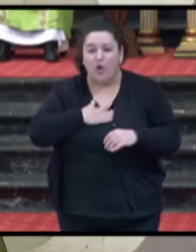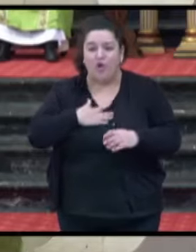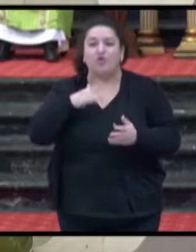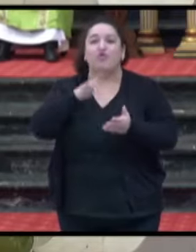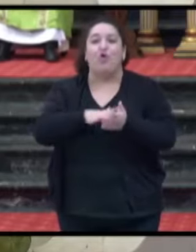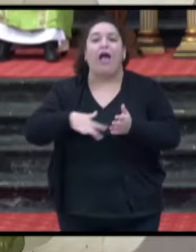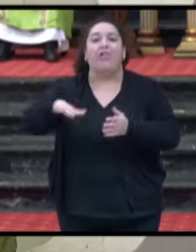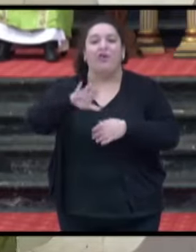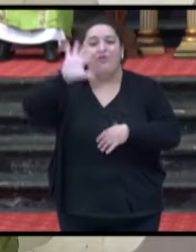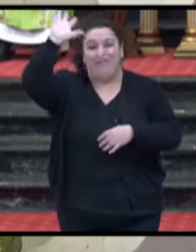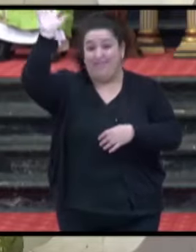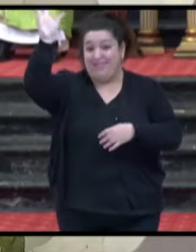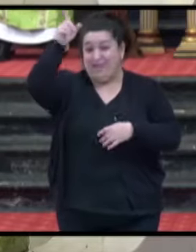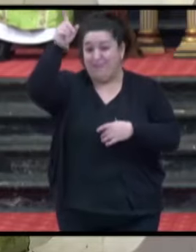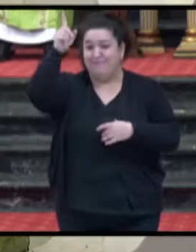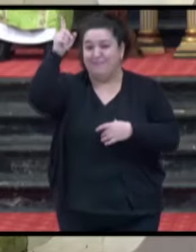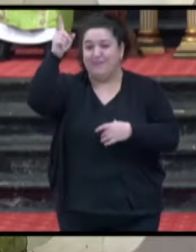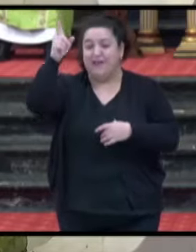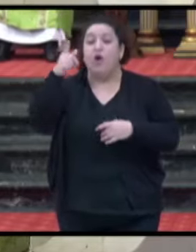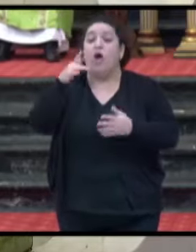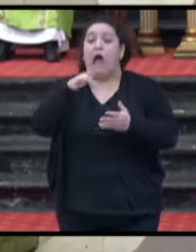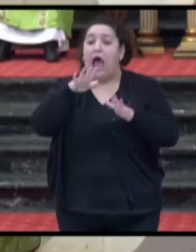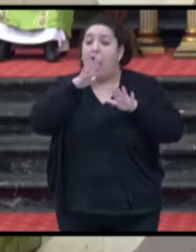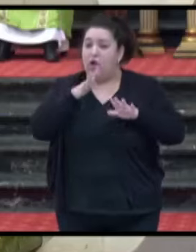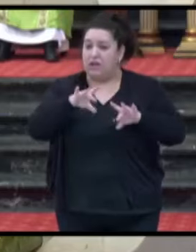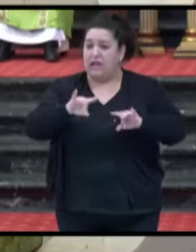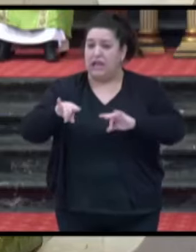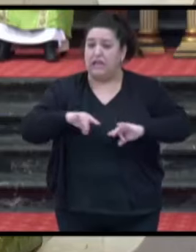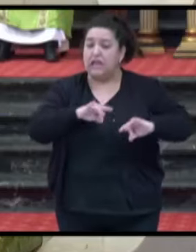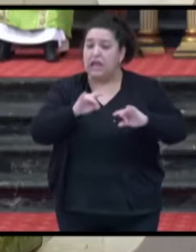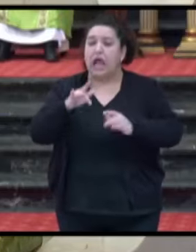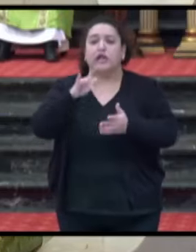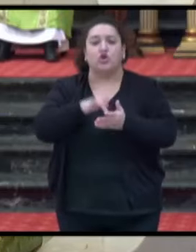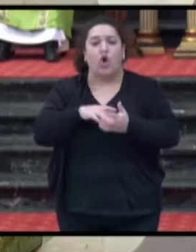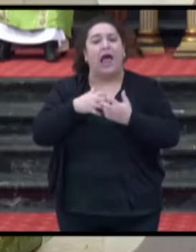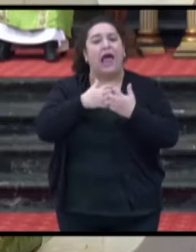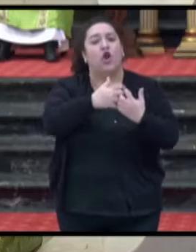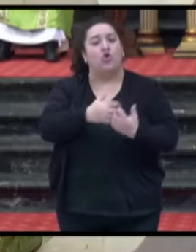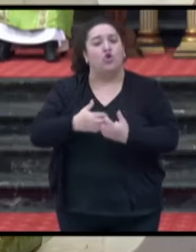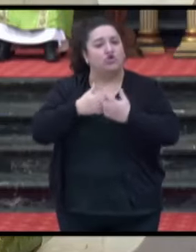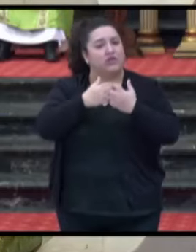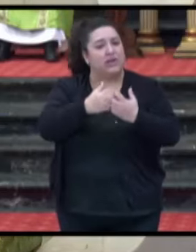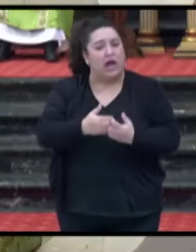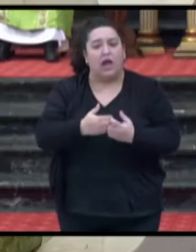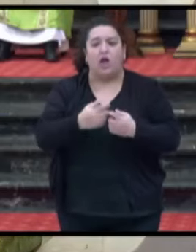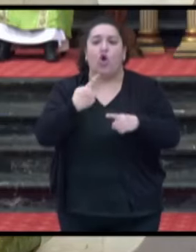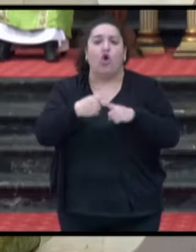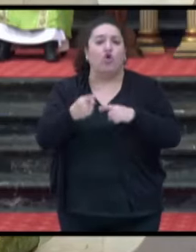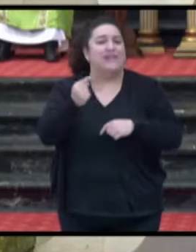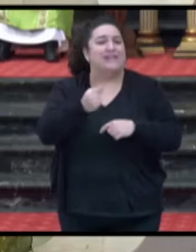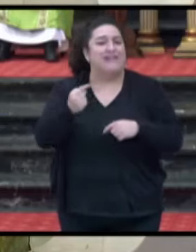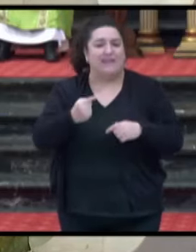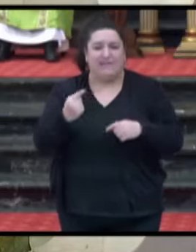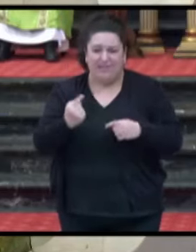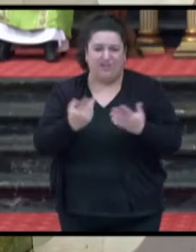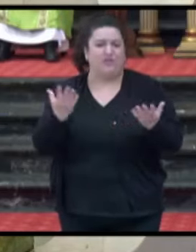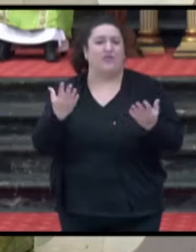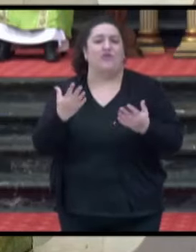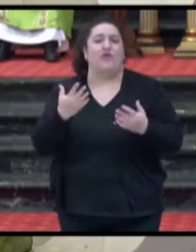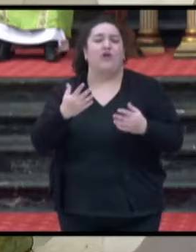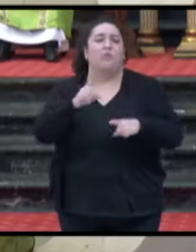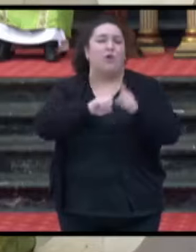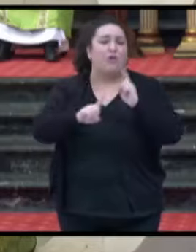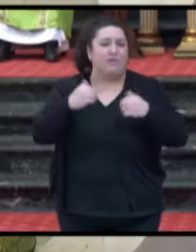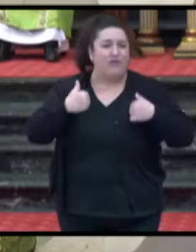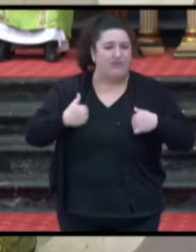cielo mientras estamos en la tierra tenemos que luchar con males de todo tipo males físicos